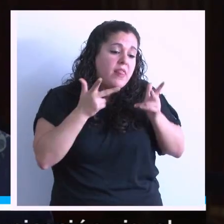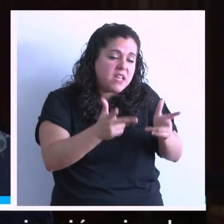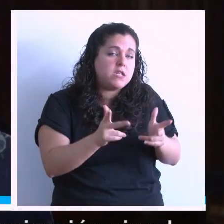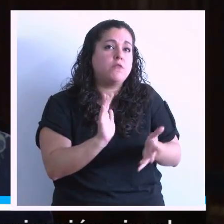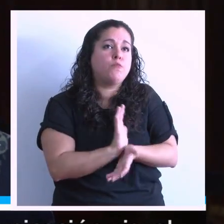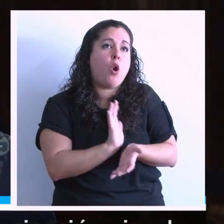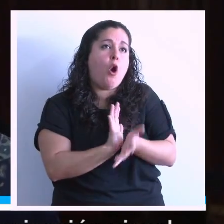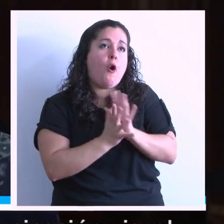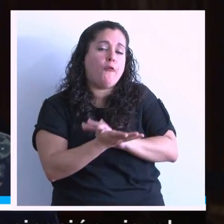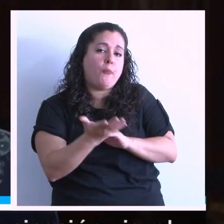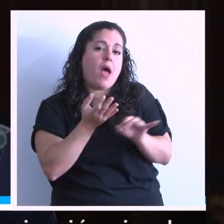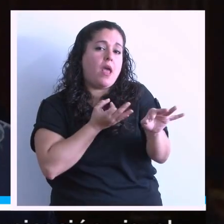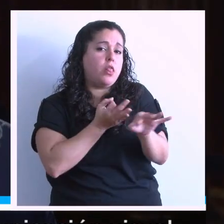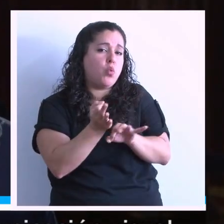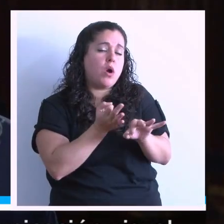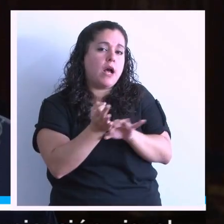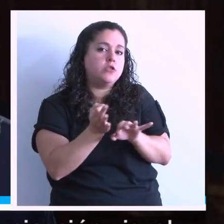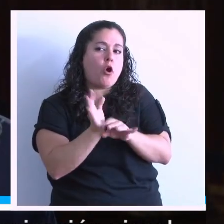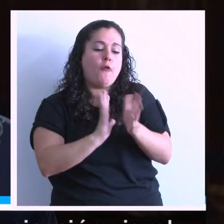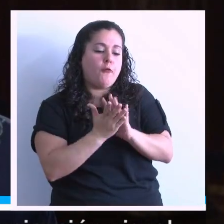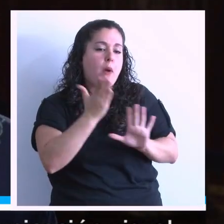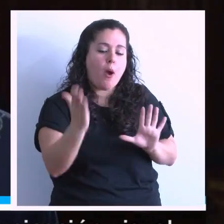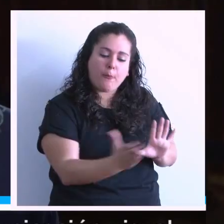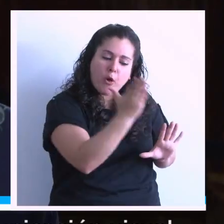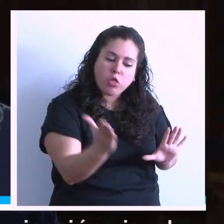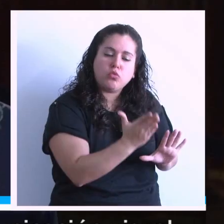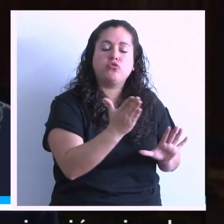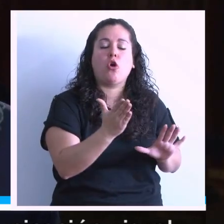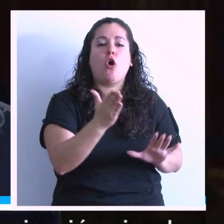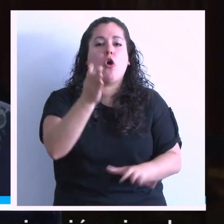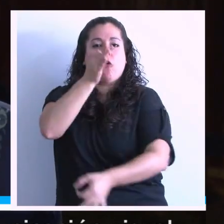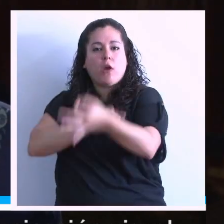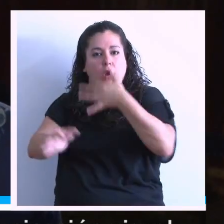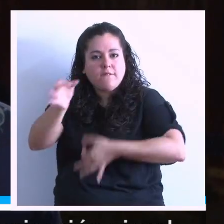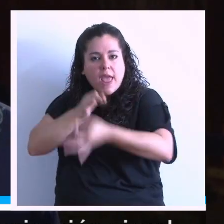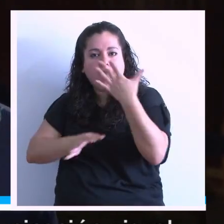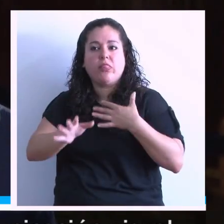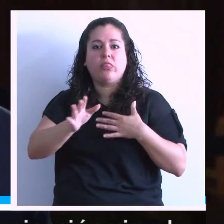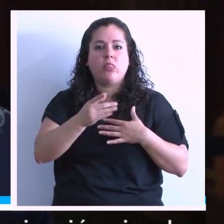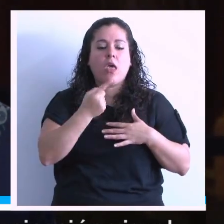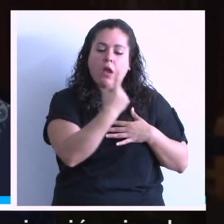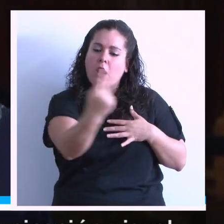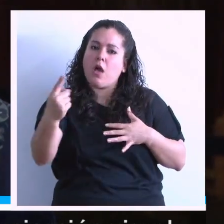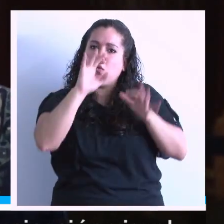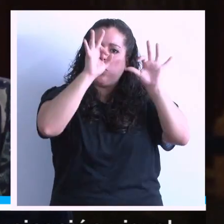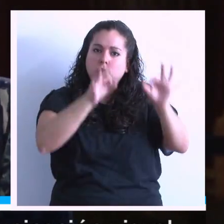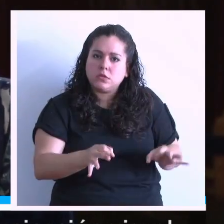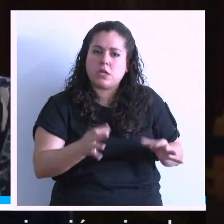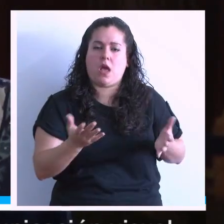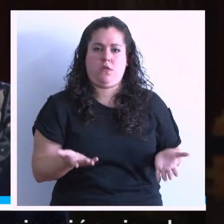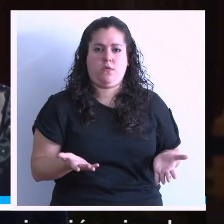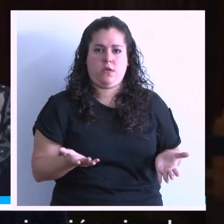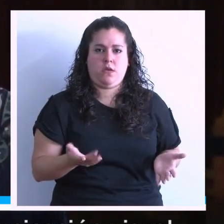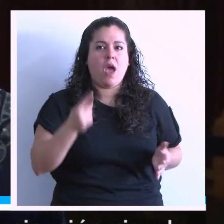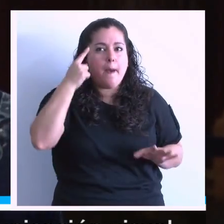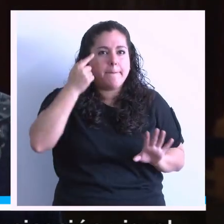Cultura, así que el primer paso va a ser la Comisión de Cultura, después va a pasar a la Comisión de Discapacidad, que ahí no va